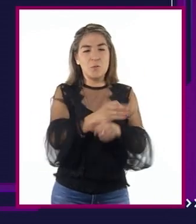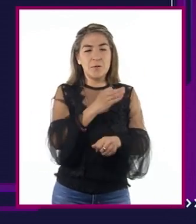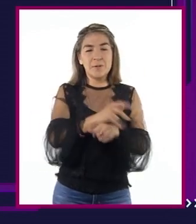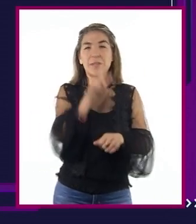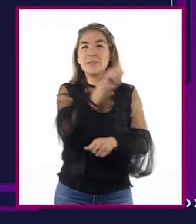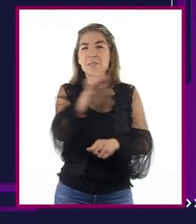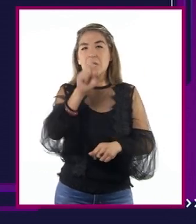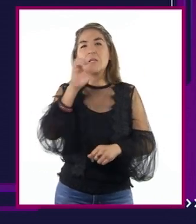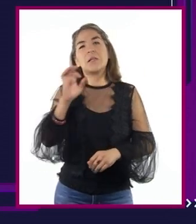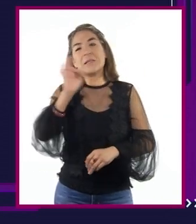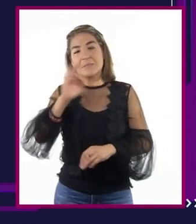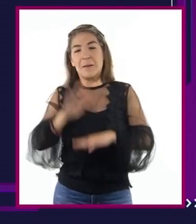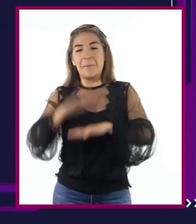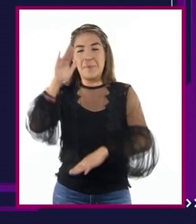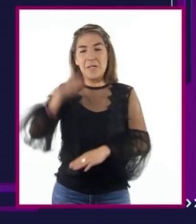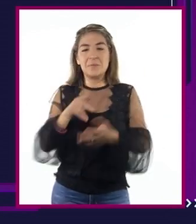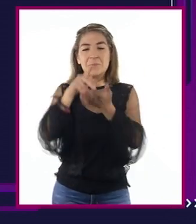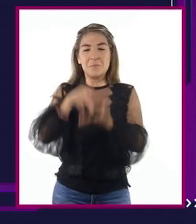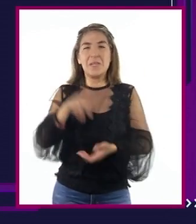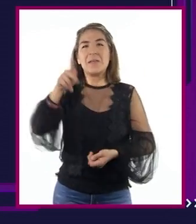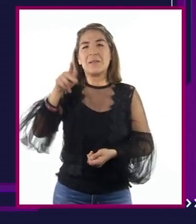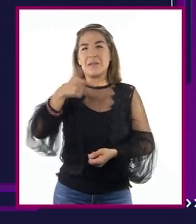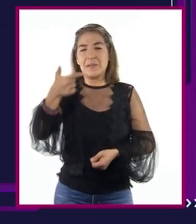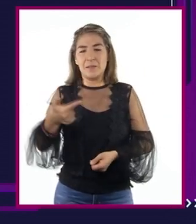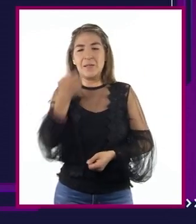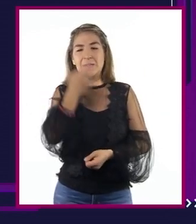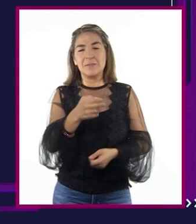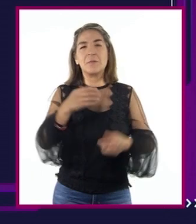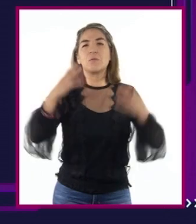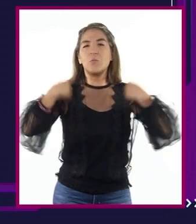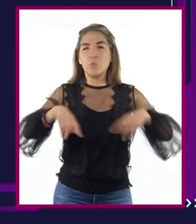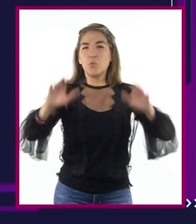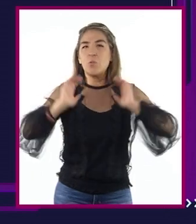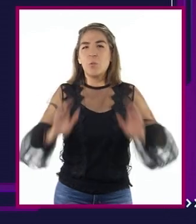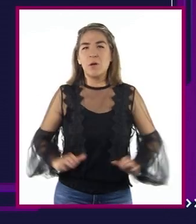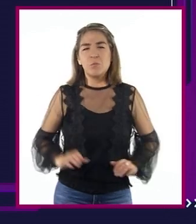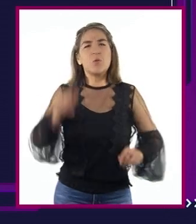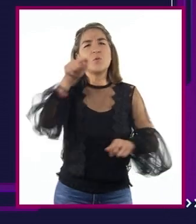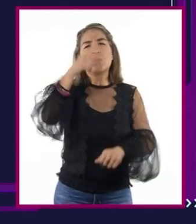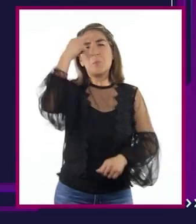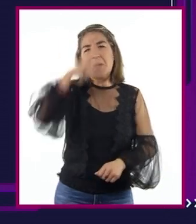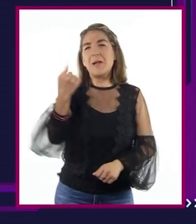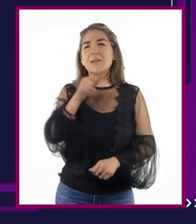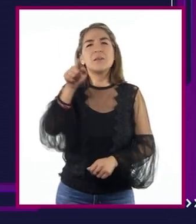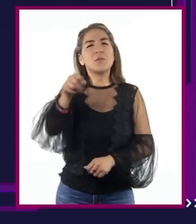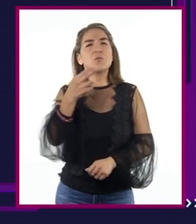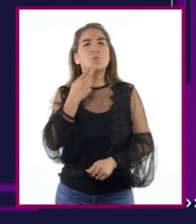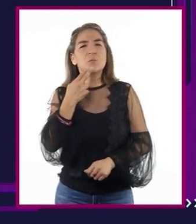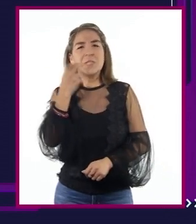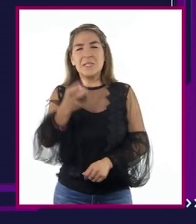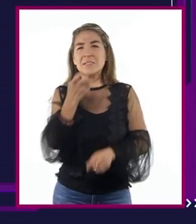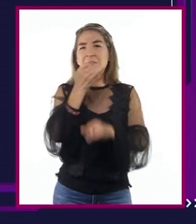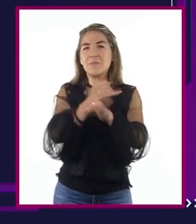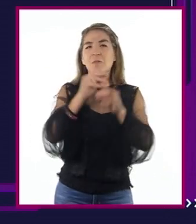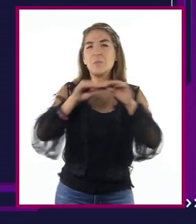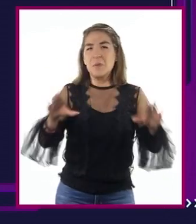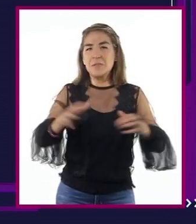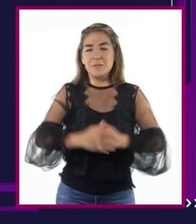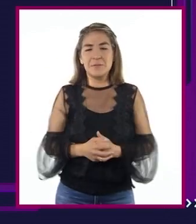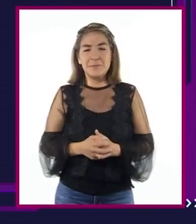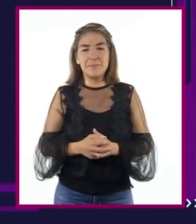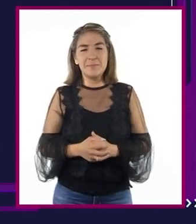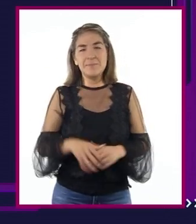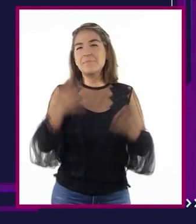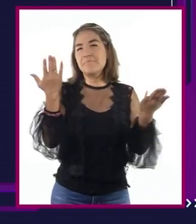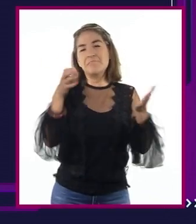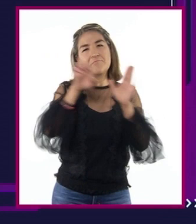100 o más kilogramos de masa corporal. ¿Para qué piensan que puede ser útil esta información?